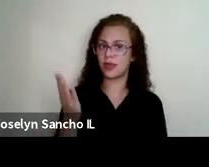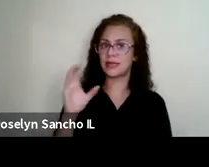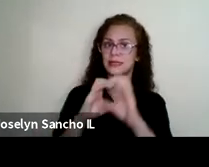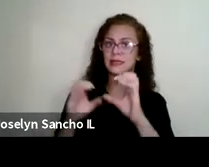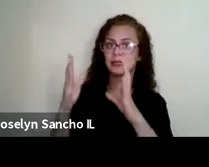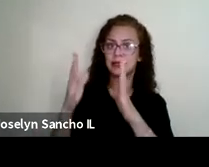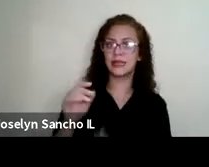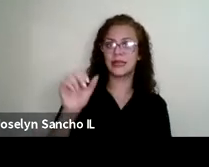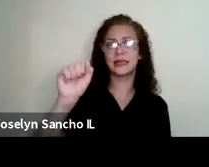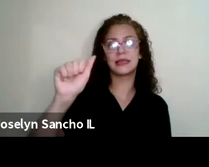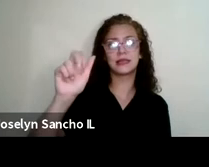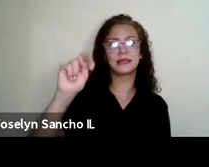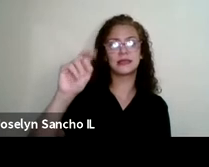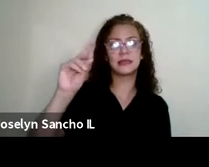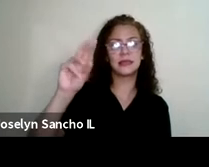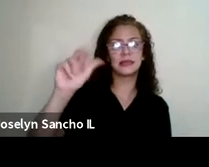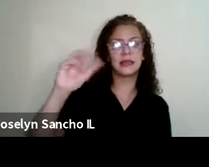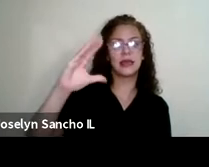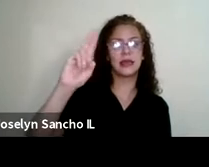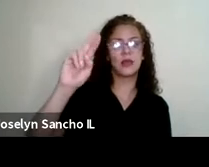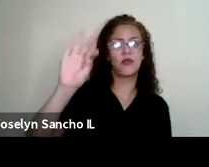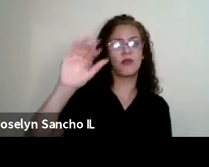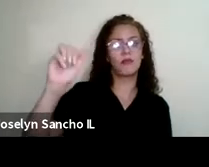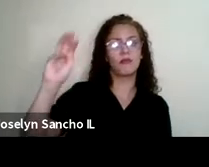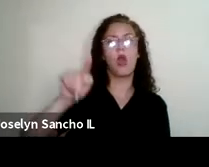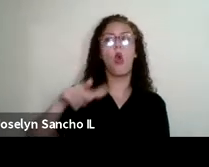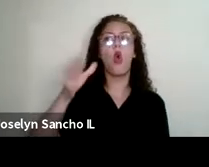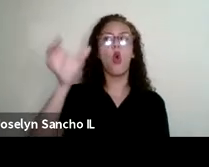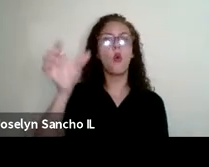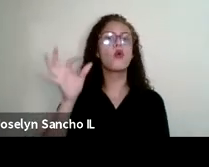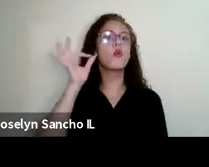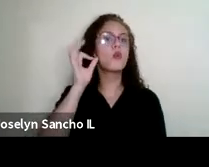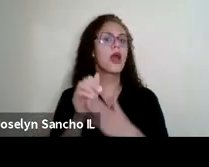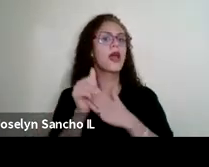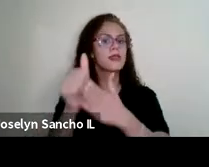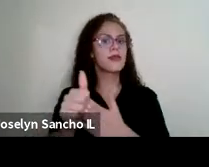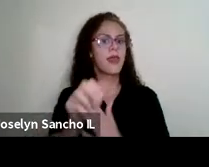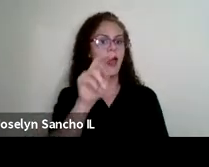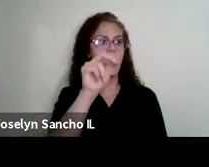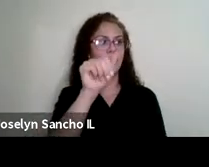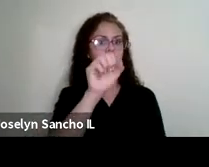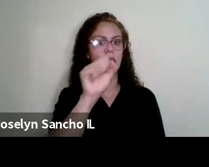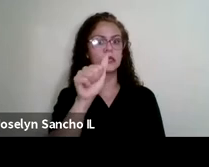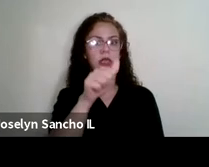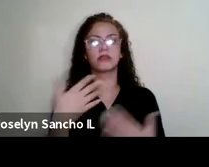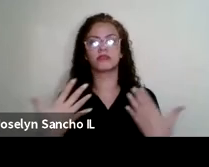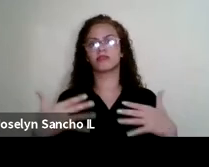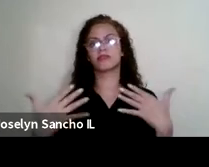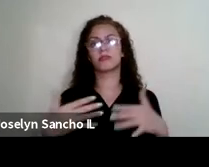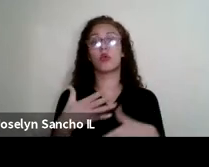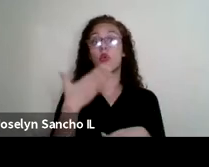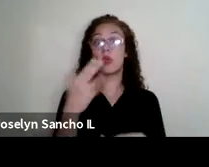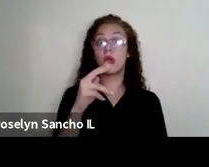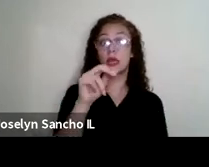científica Sandra Kaufman como una de las mujeres que dirigían la NASA, ¿verdad? Y cuando la